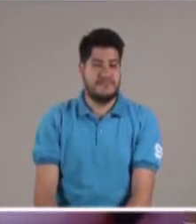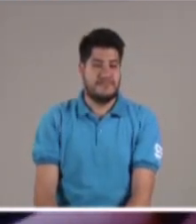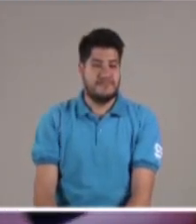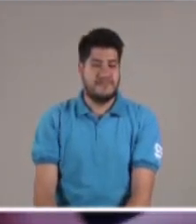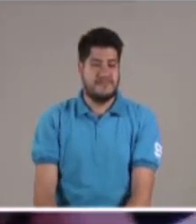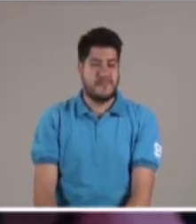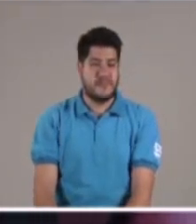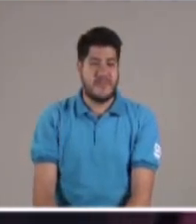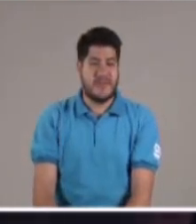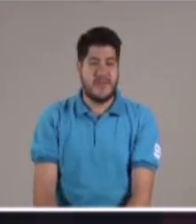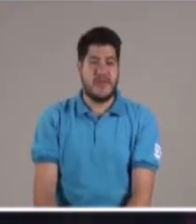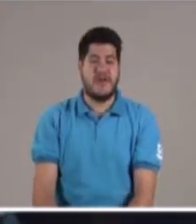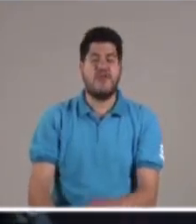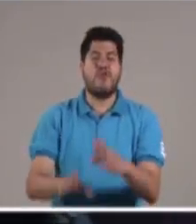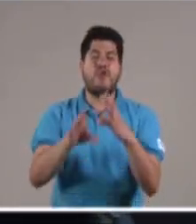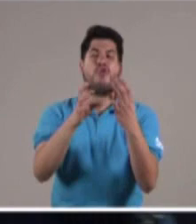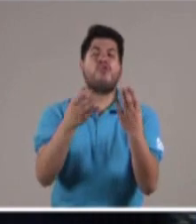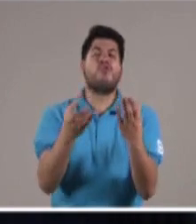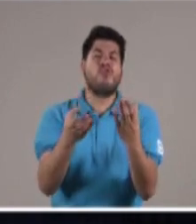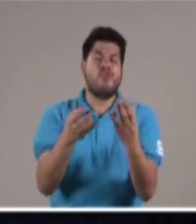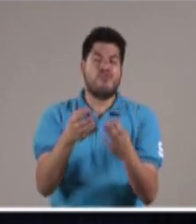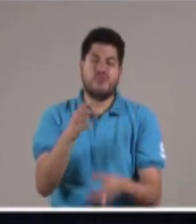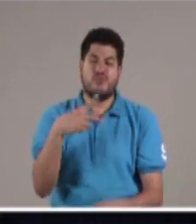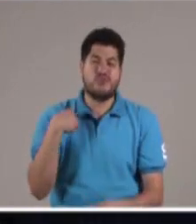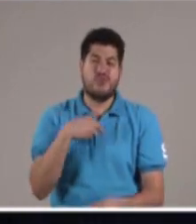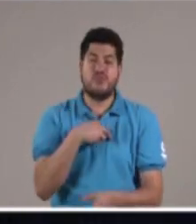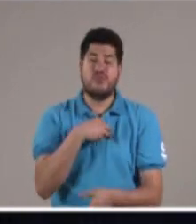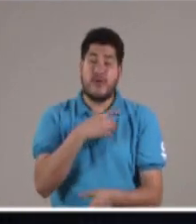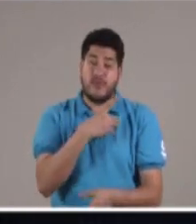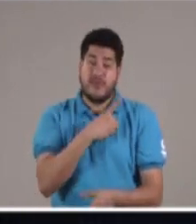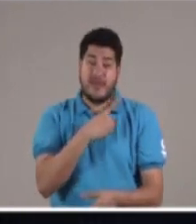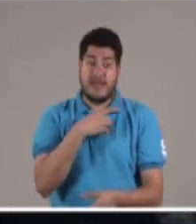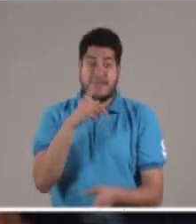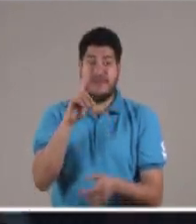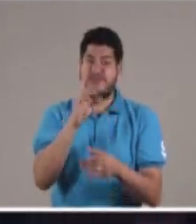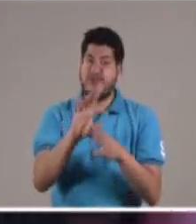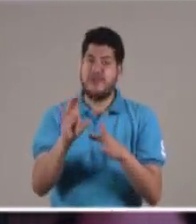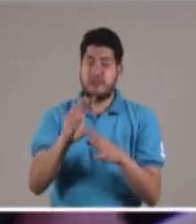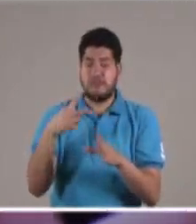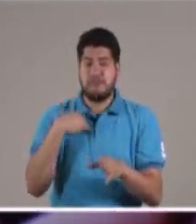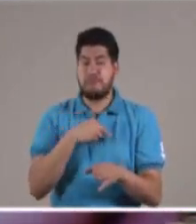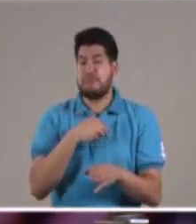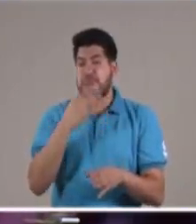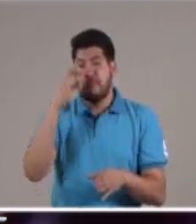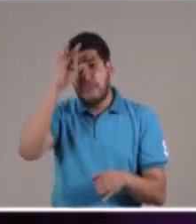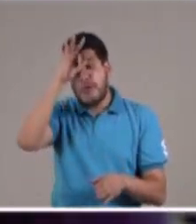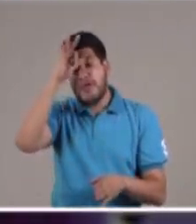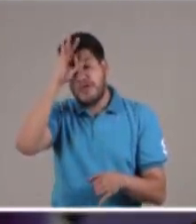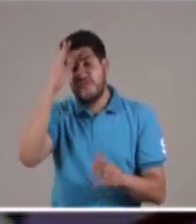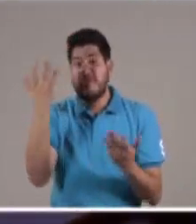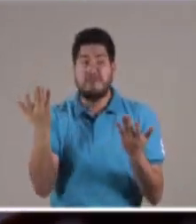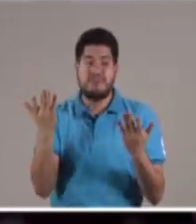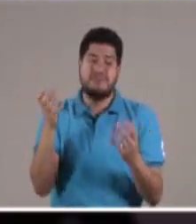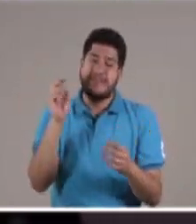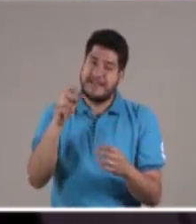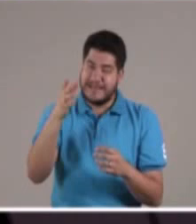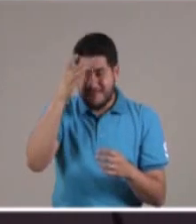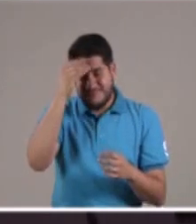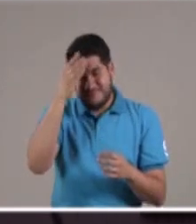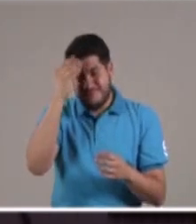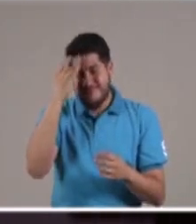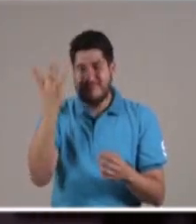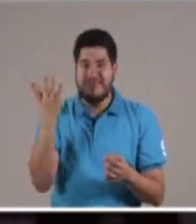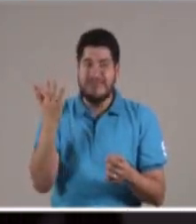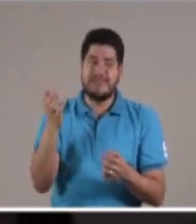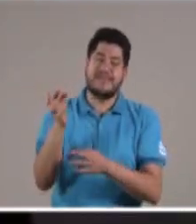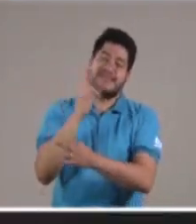cómo vamos a anhelar algo que ni siquiera sabemos qué es Yo decía aquí tiene que ver el conocimiento y todo pero entonces volvamos al punto vamos